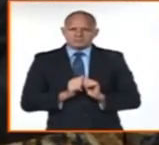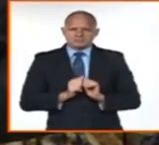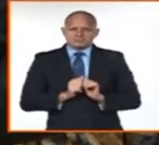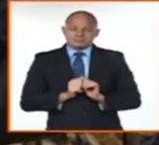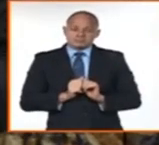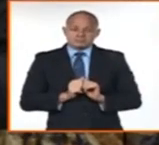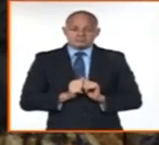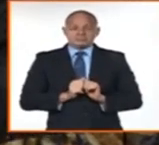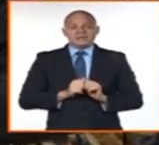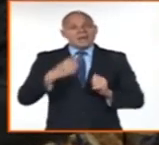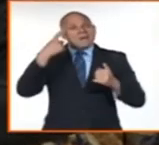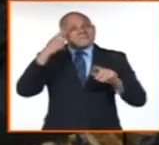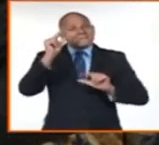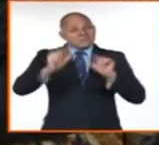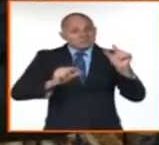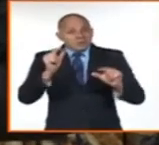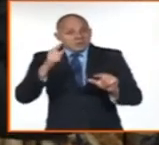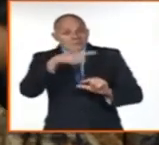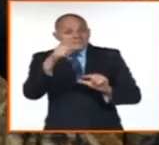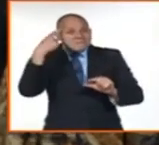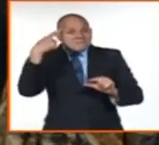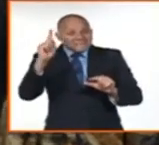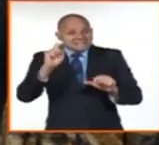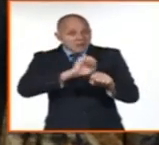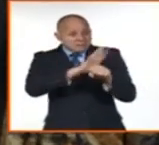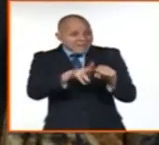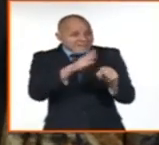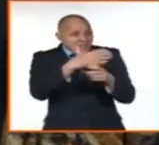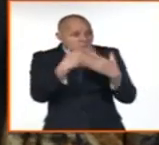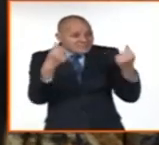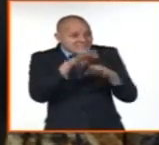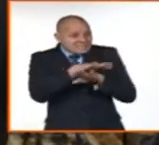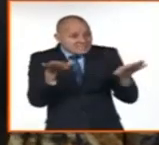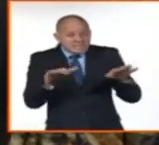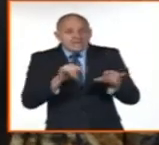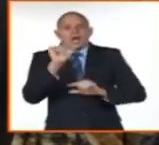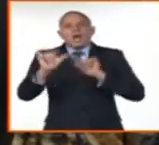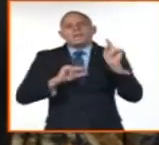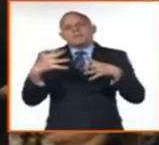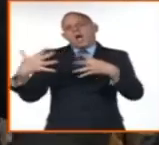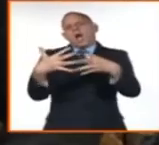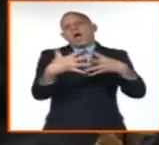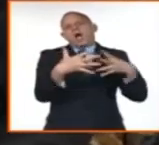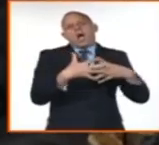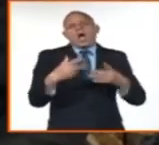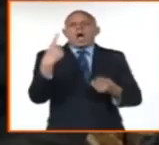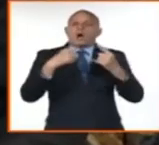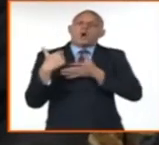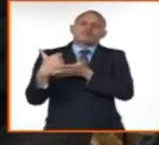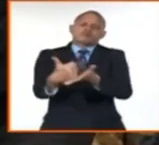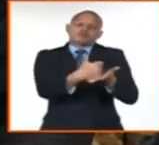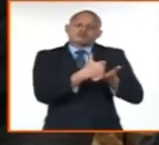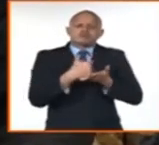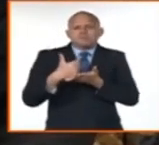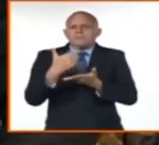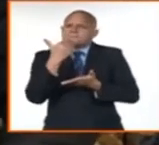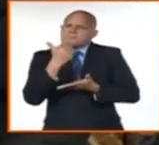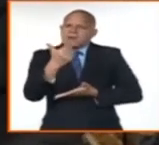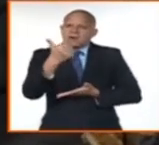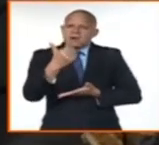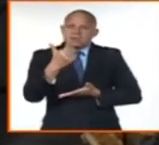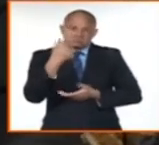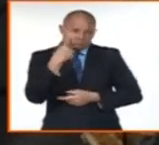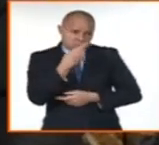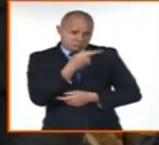eso. Cada vez más egoísmo, cada vez los pobres son más pobres y los ricos son más ricos. Y en medio de un mundo que hoy se